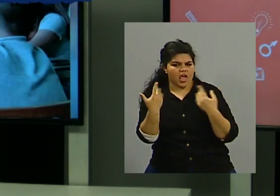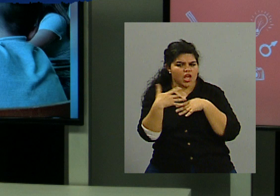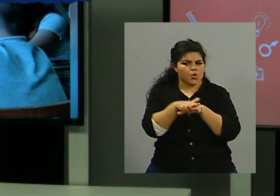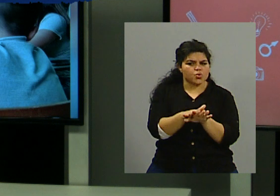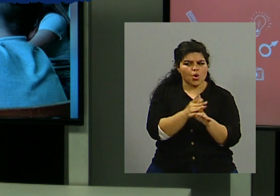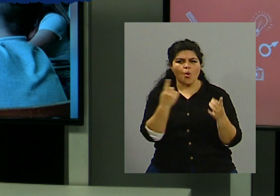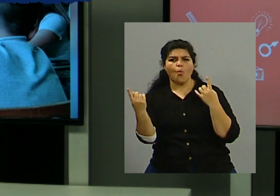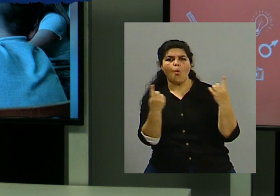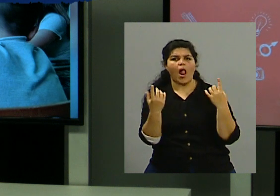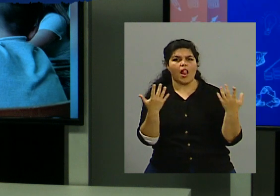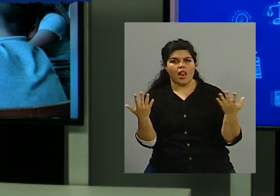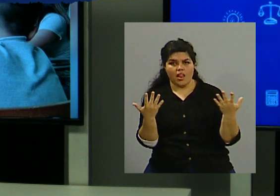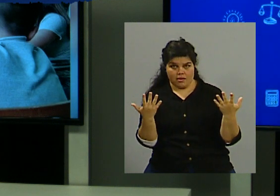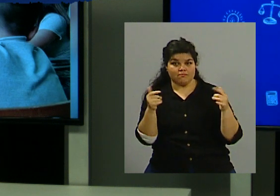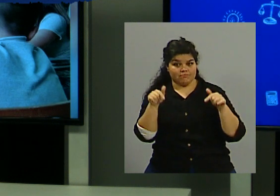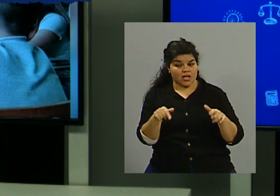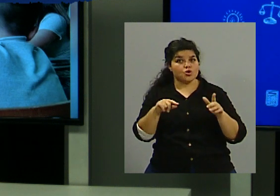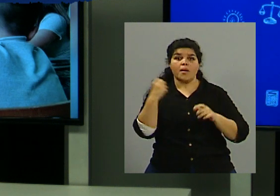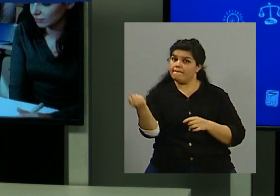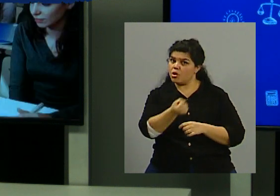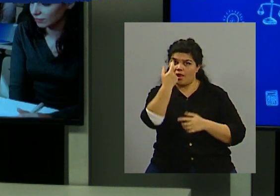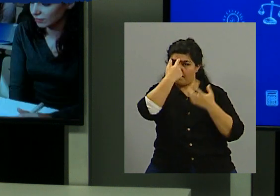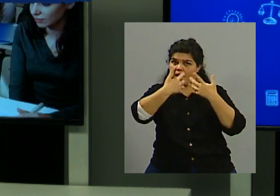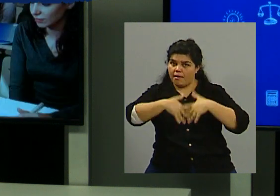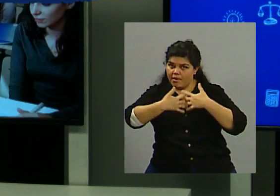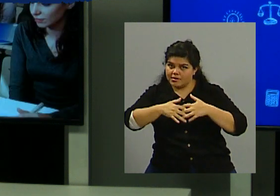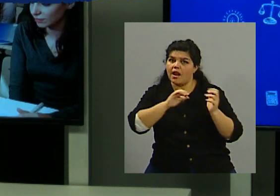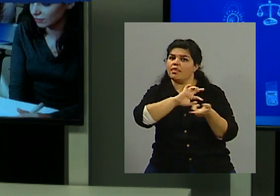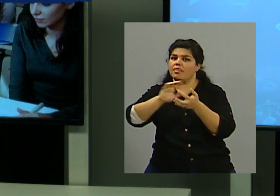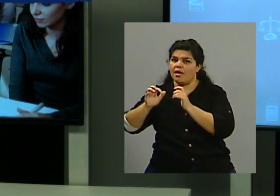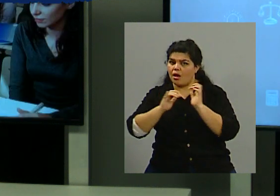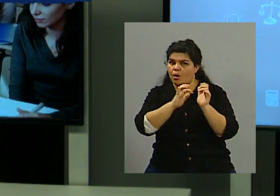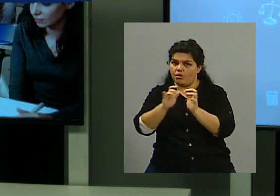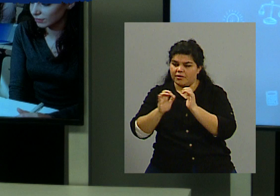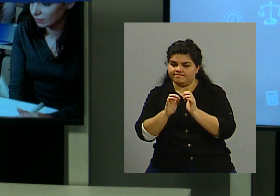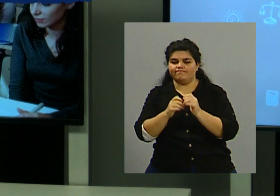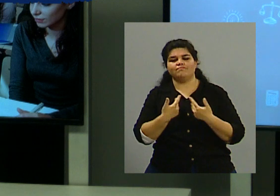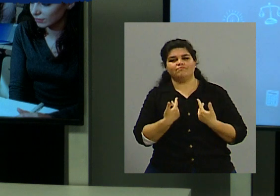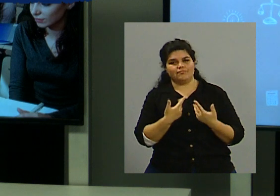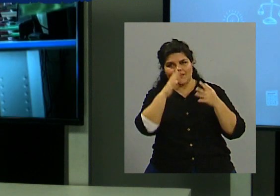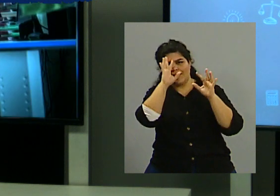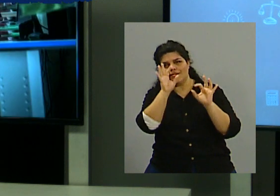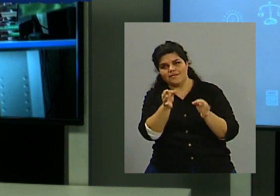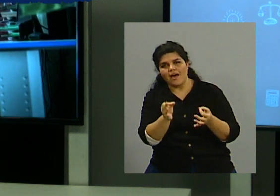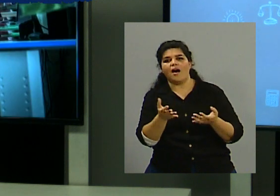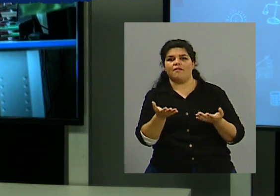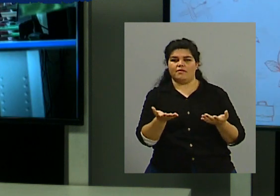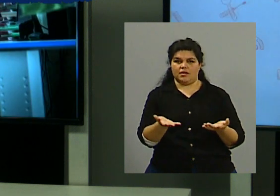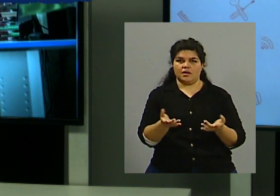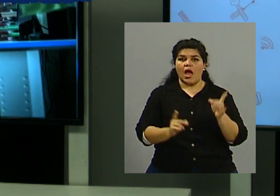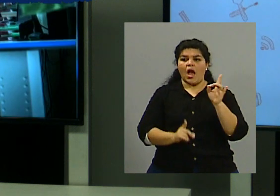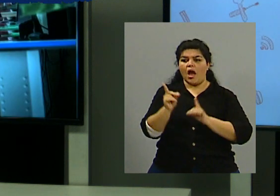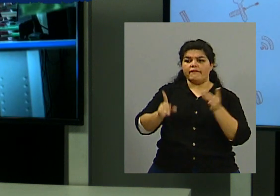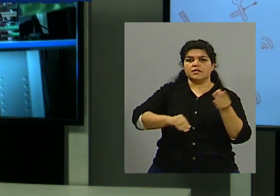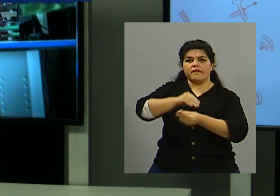ujú, Yo entiendo las inquietudes de las familias, que son quienes muchas veces toman la